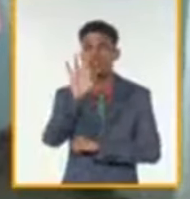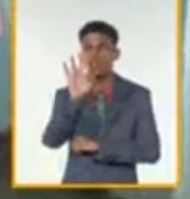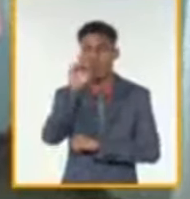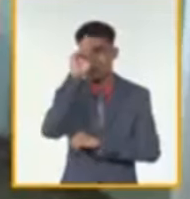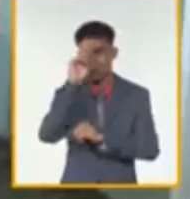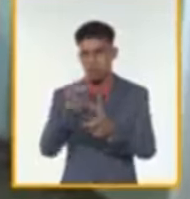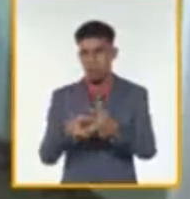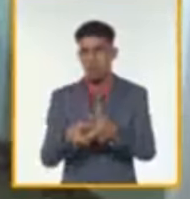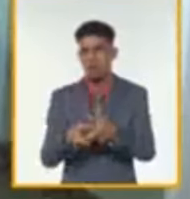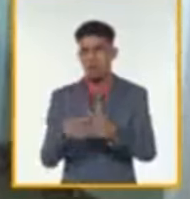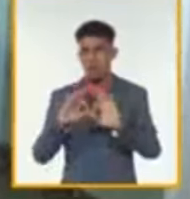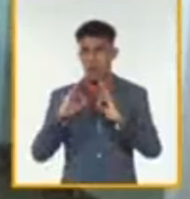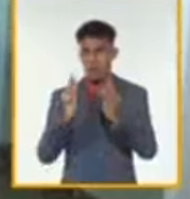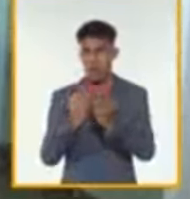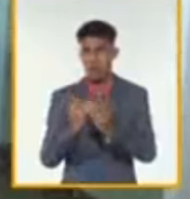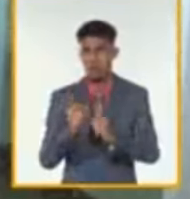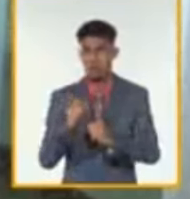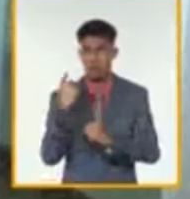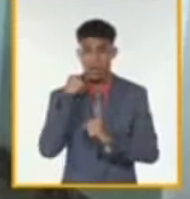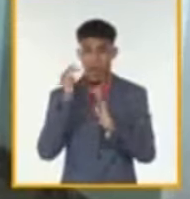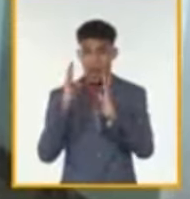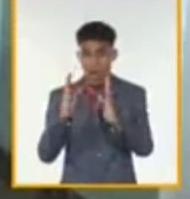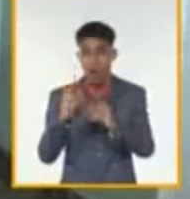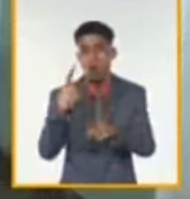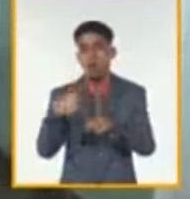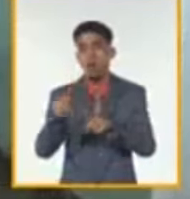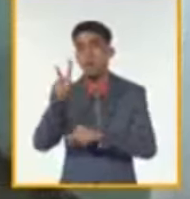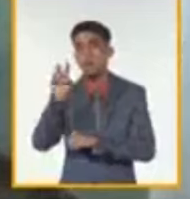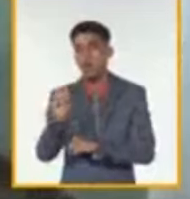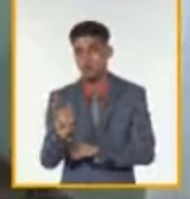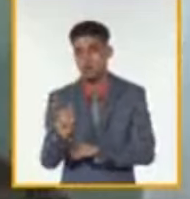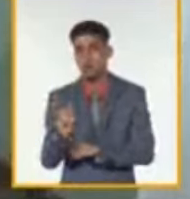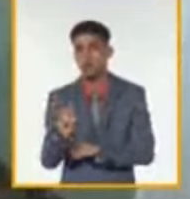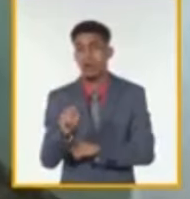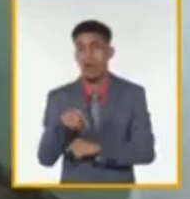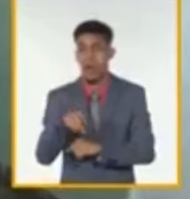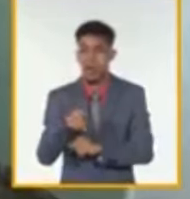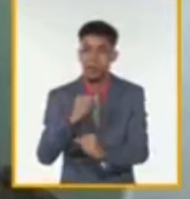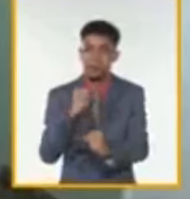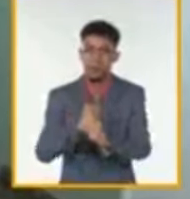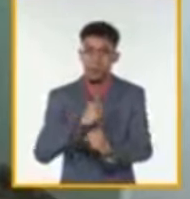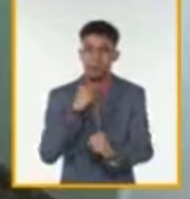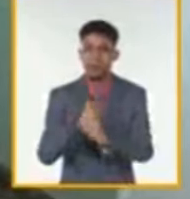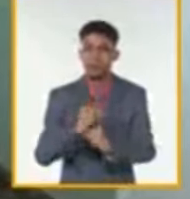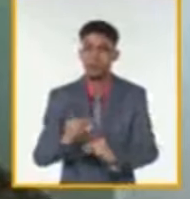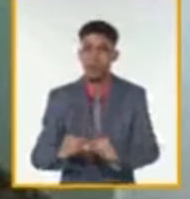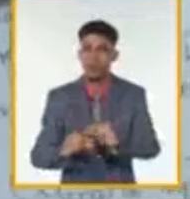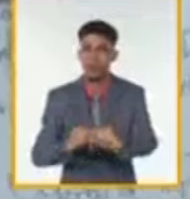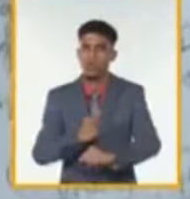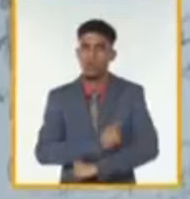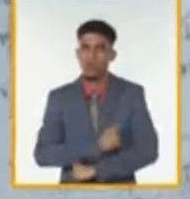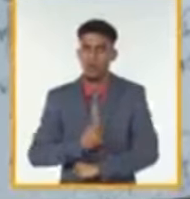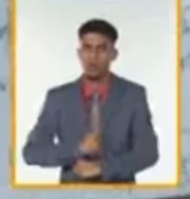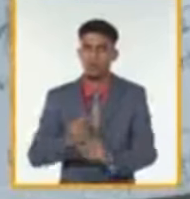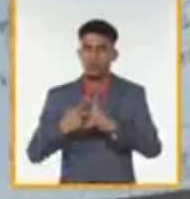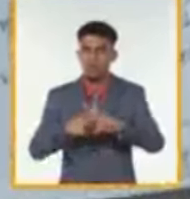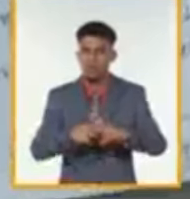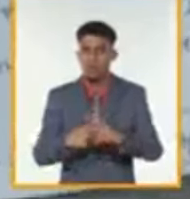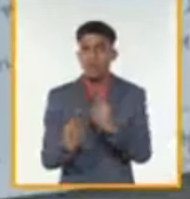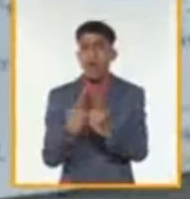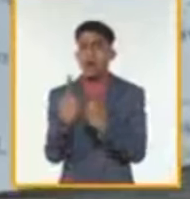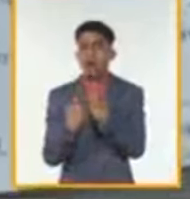médicos de la familia y este año pretendemos hacerlo con otros 20 y se ha trabajado también de manera intencionada en la reparación capital de